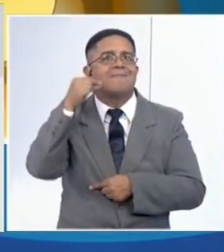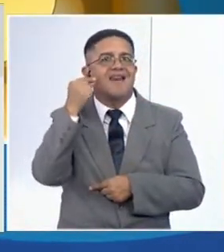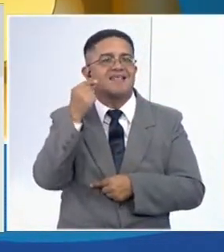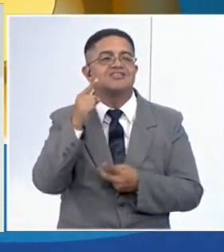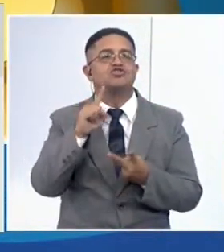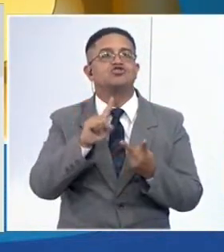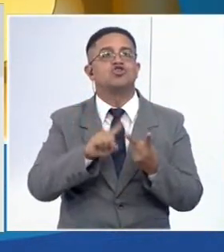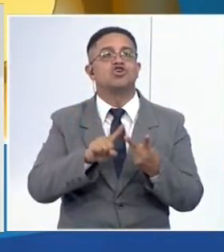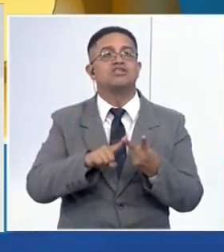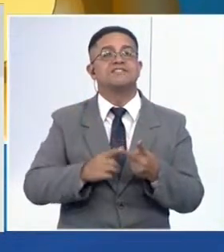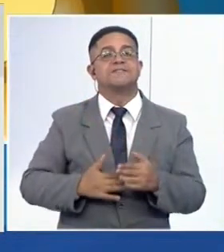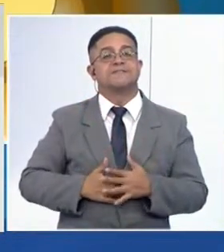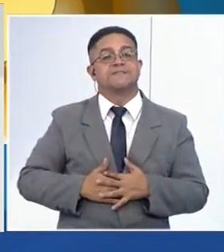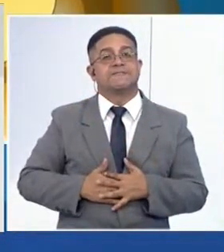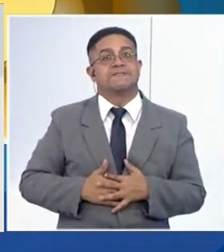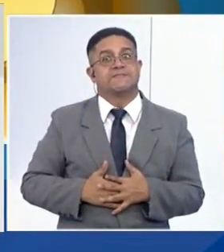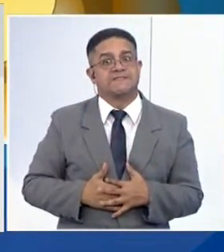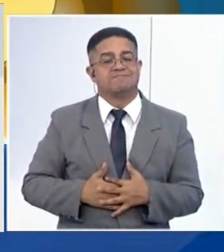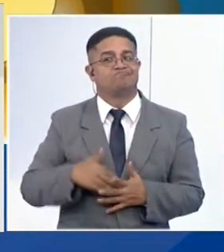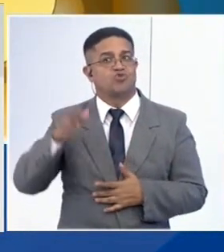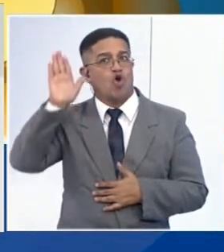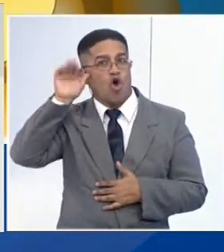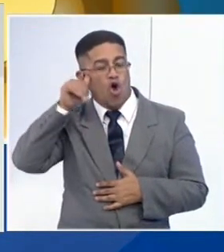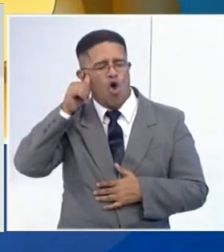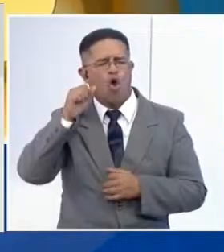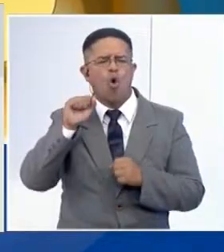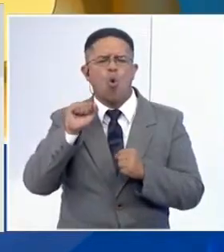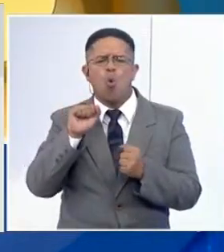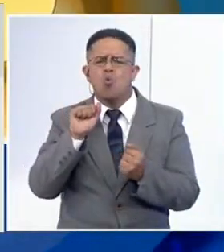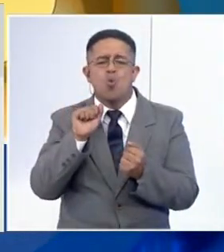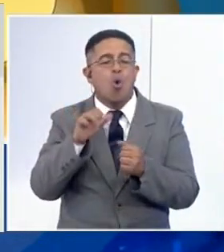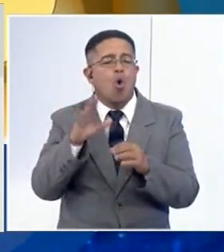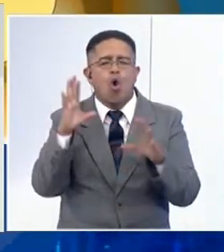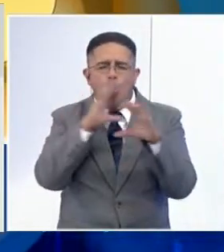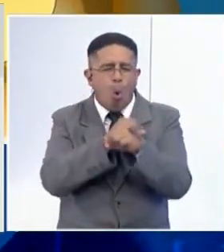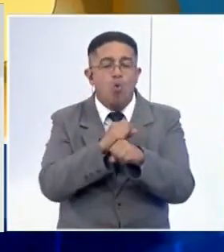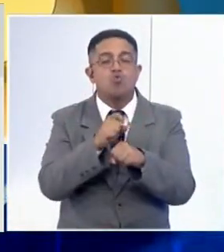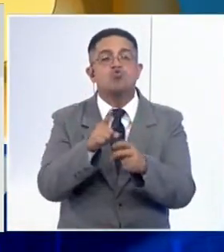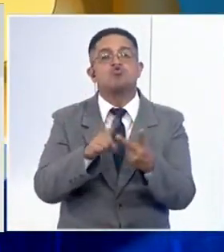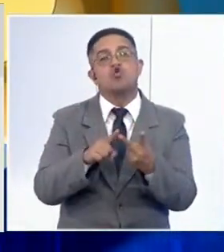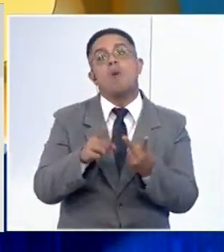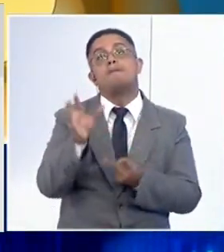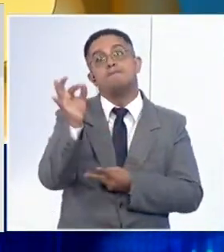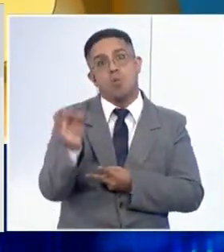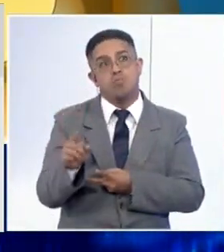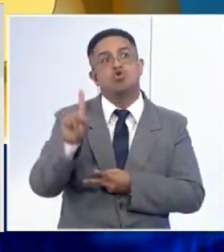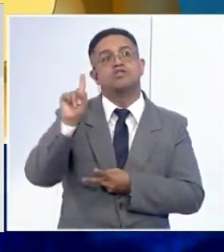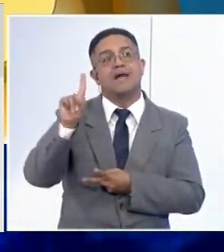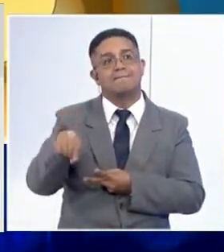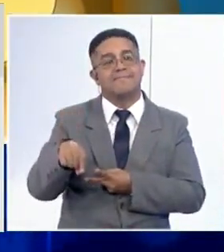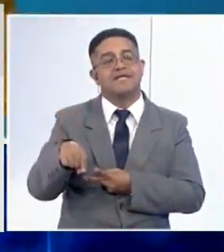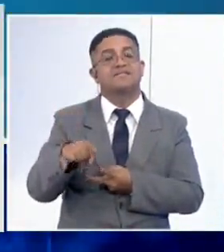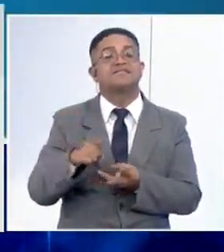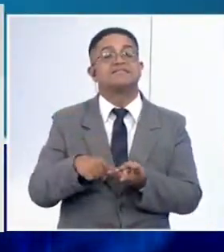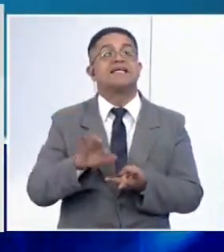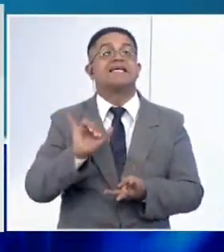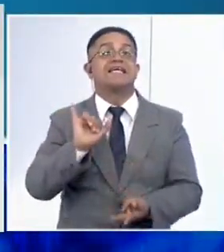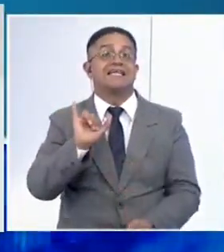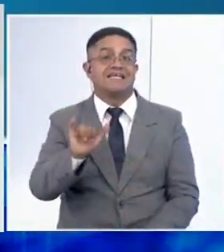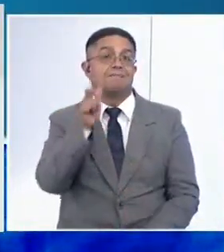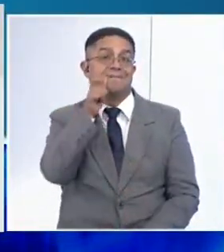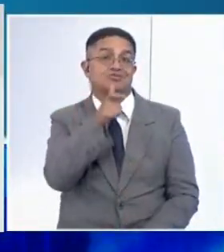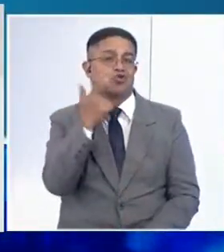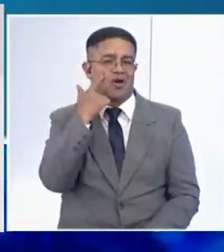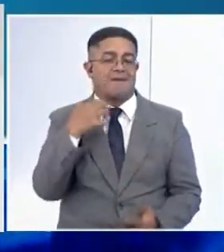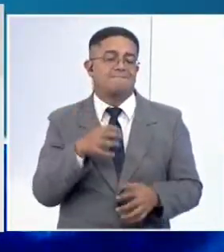hacer acolia, va a tener orinas más oscuras, coluria, entre heces más claras y orinas más oscuras, y otra cosa que se llama prurito, que es que el paciente le va a